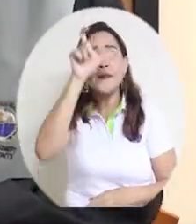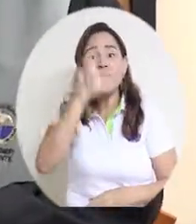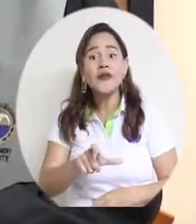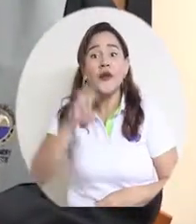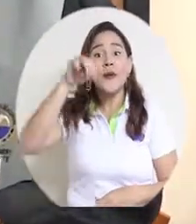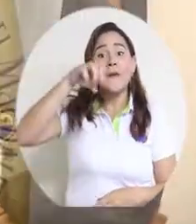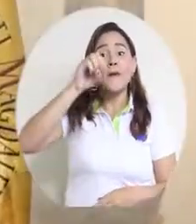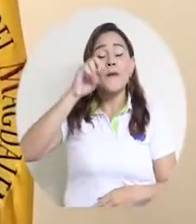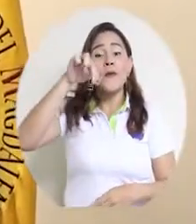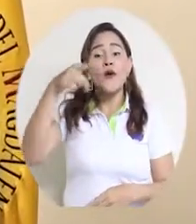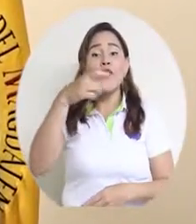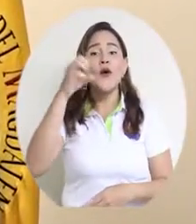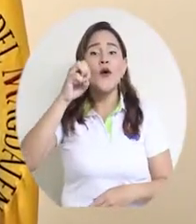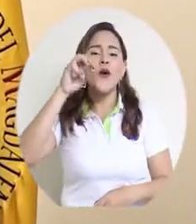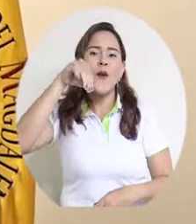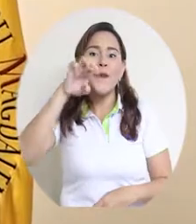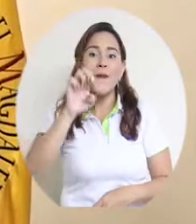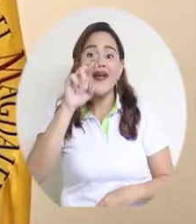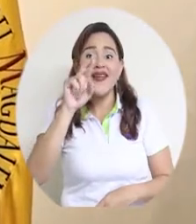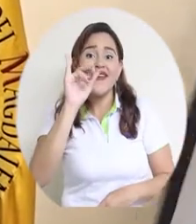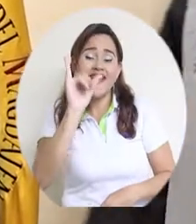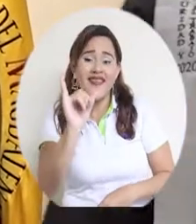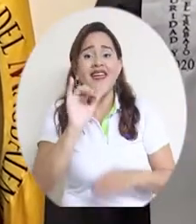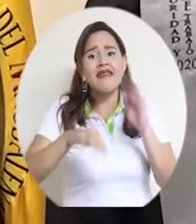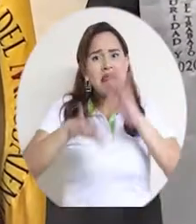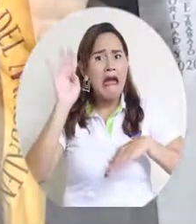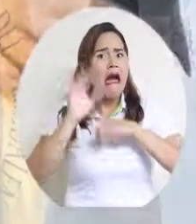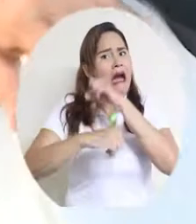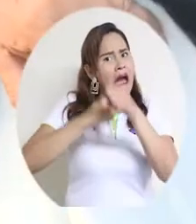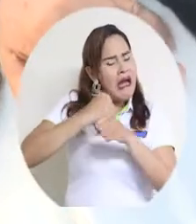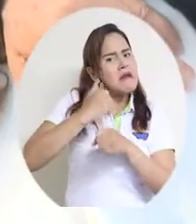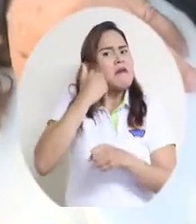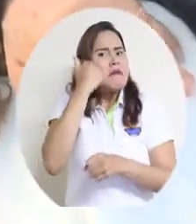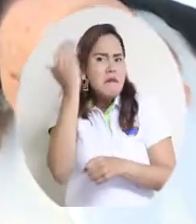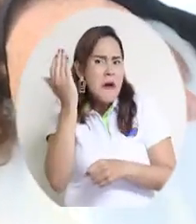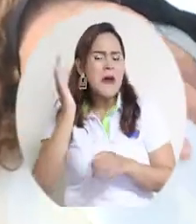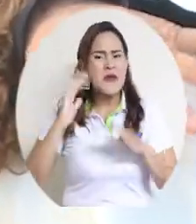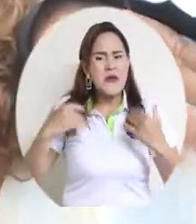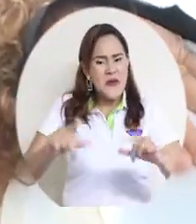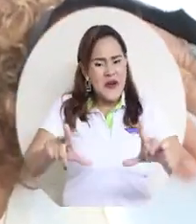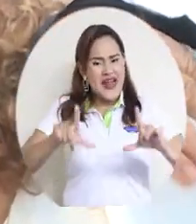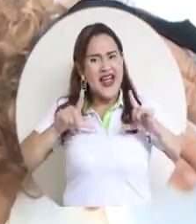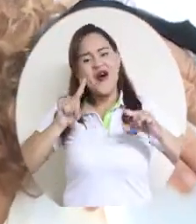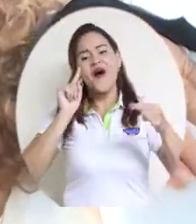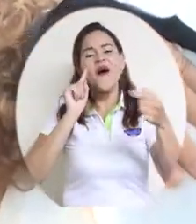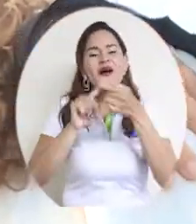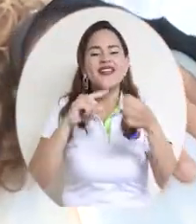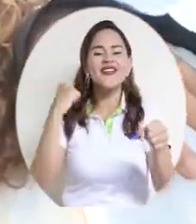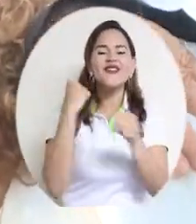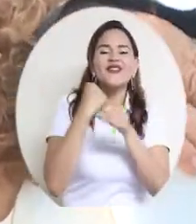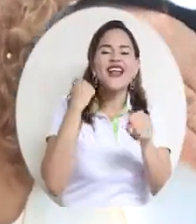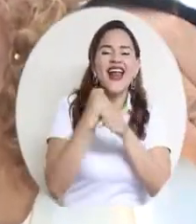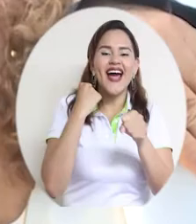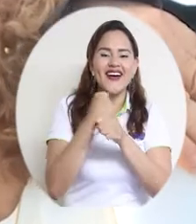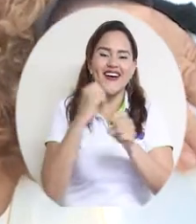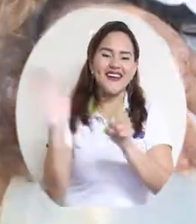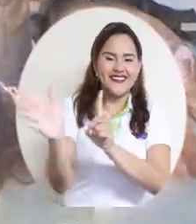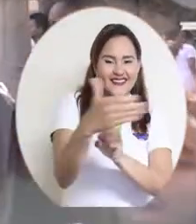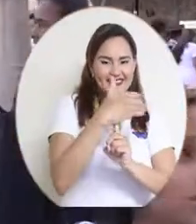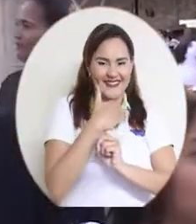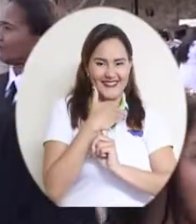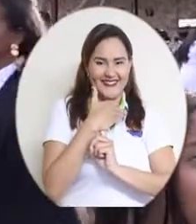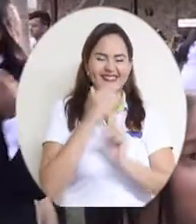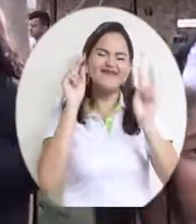70 años de edad recibió el título como especialista en seguridad y salud en el trabajo. Bueno, primero para mí es una